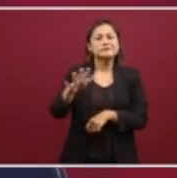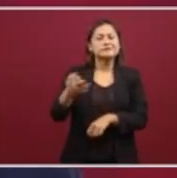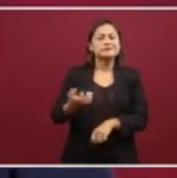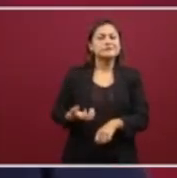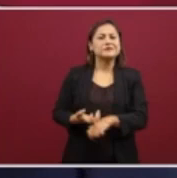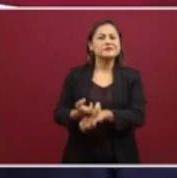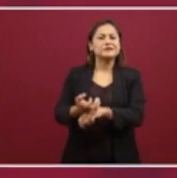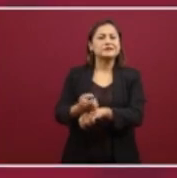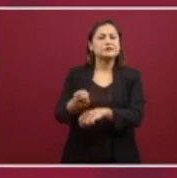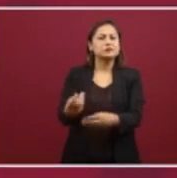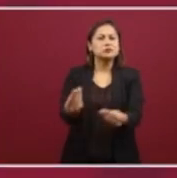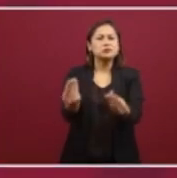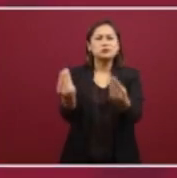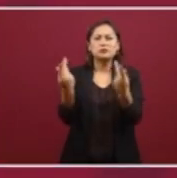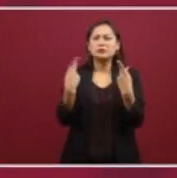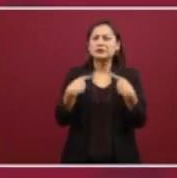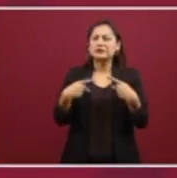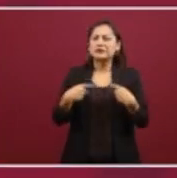desnutrición,